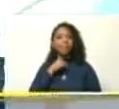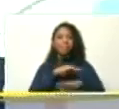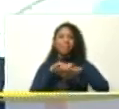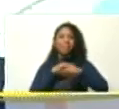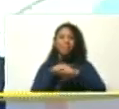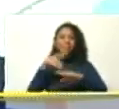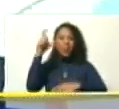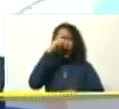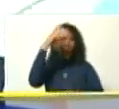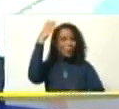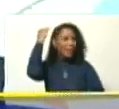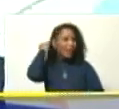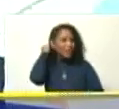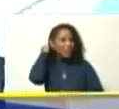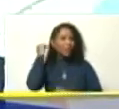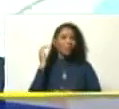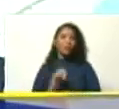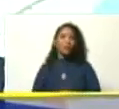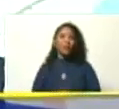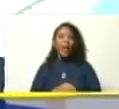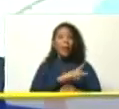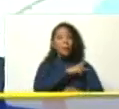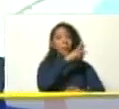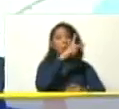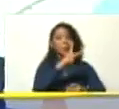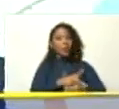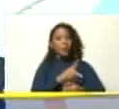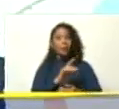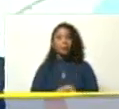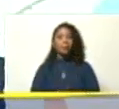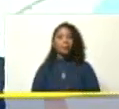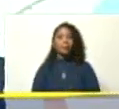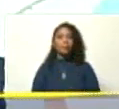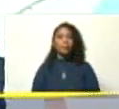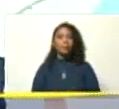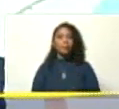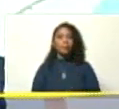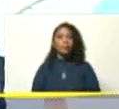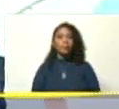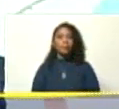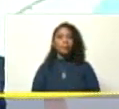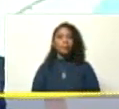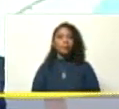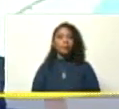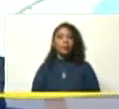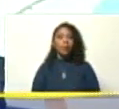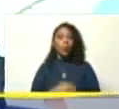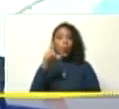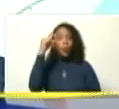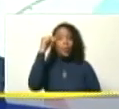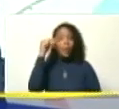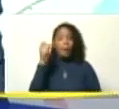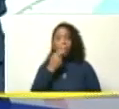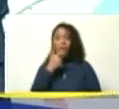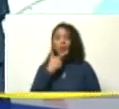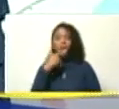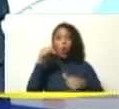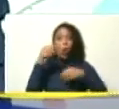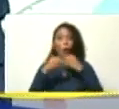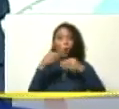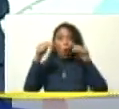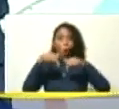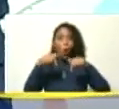Comunicación, el poeta Alfred Nazaré Ñáñez, en un día tan lindo como este, nos